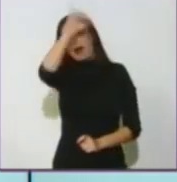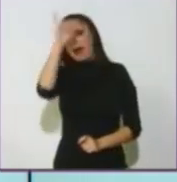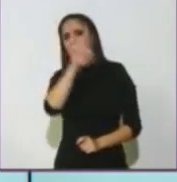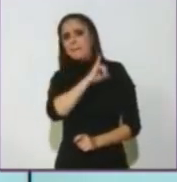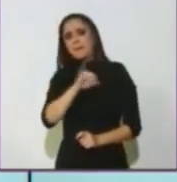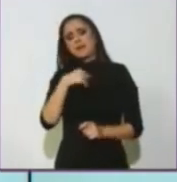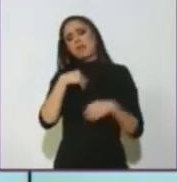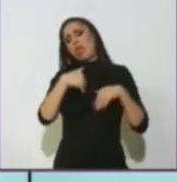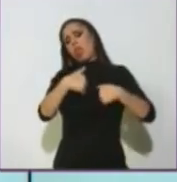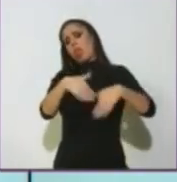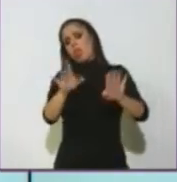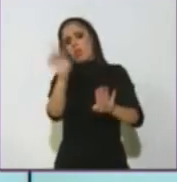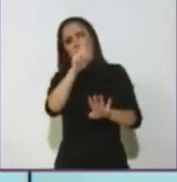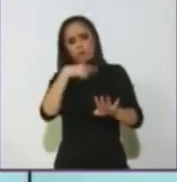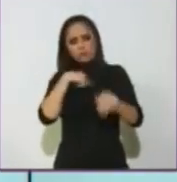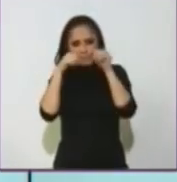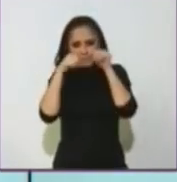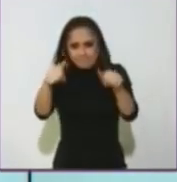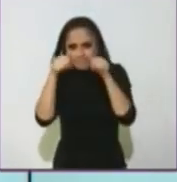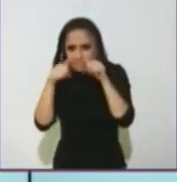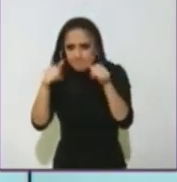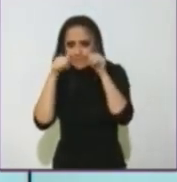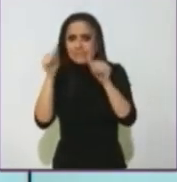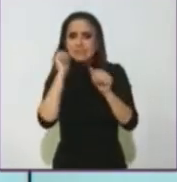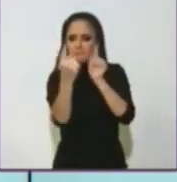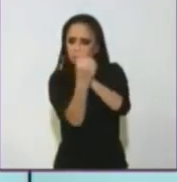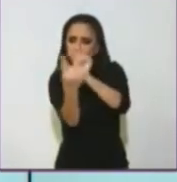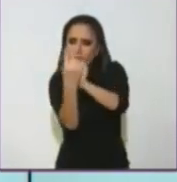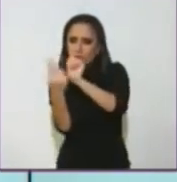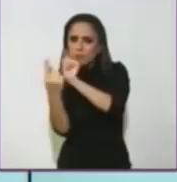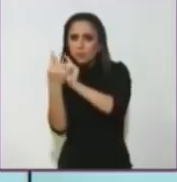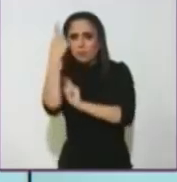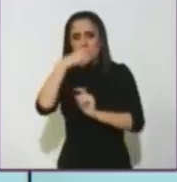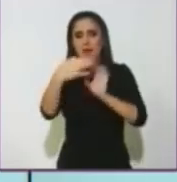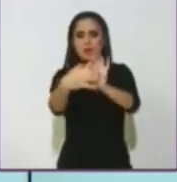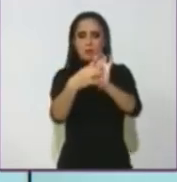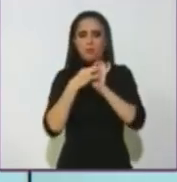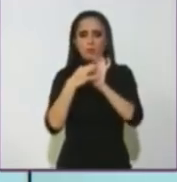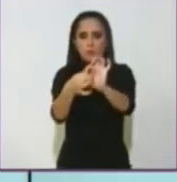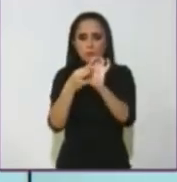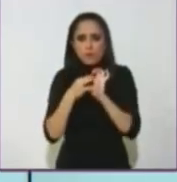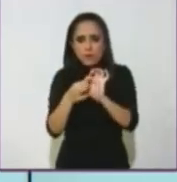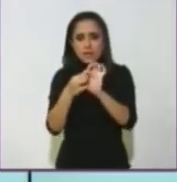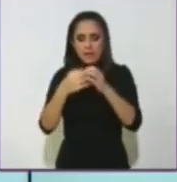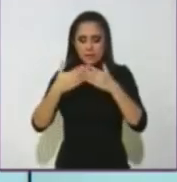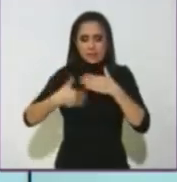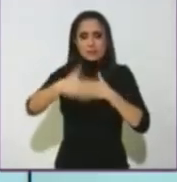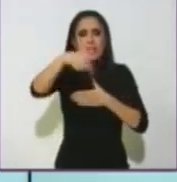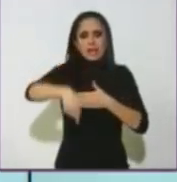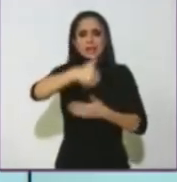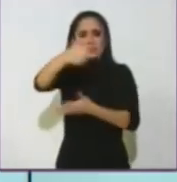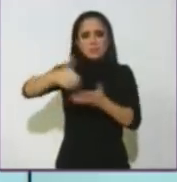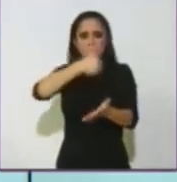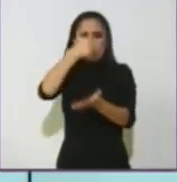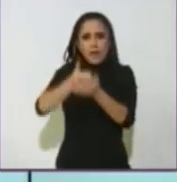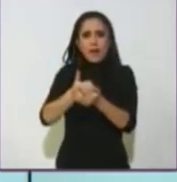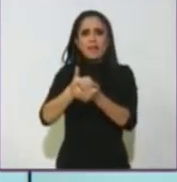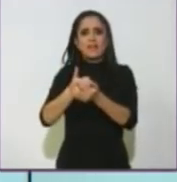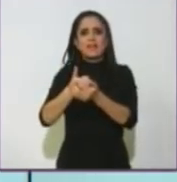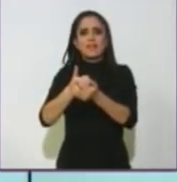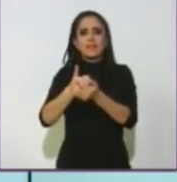escucharte jamás dejaré de estar contigo para que caminemos en esta ciudad libre de compromisos